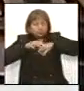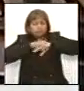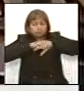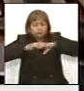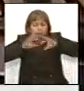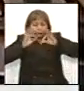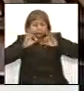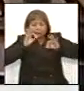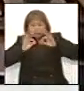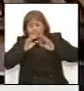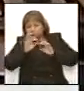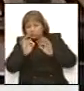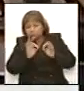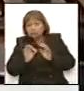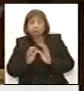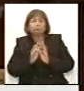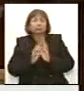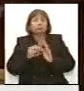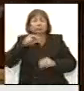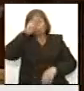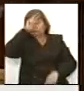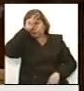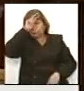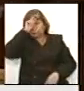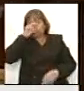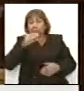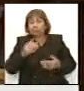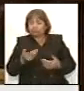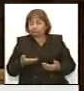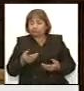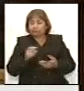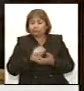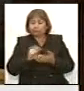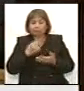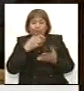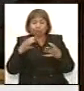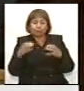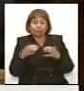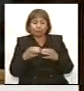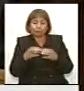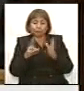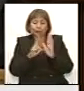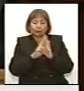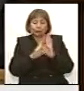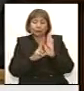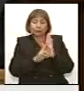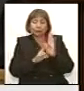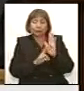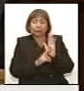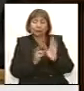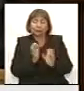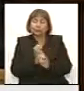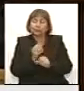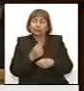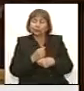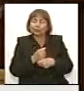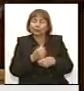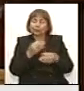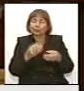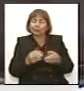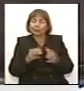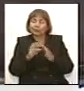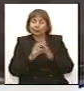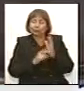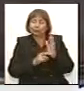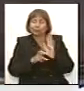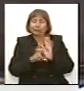Manual de Técnica Legislativa del Perú, el autor propone un conjunto de reglas para la elaboración adecuada de un proyecto de